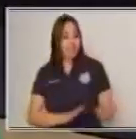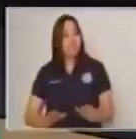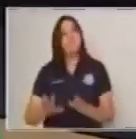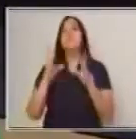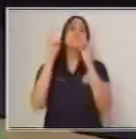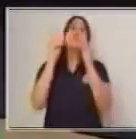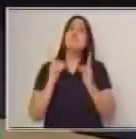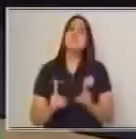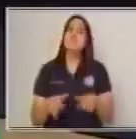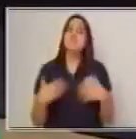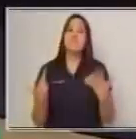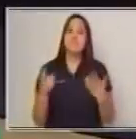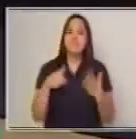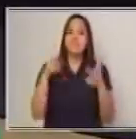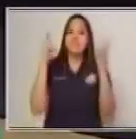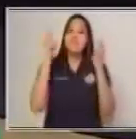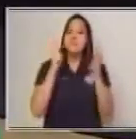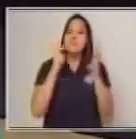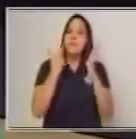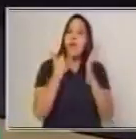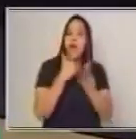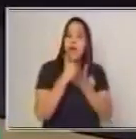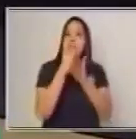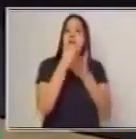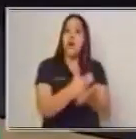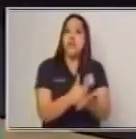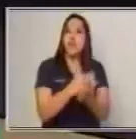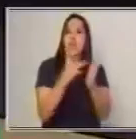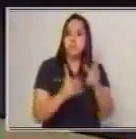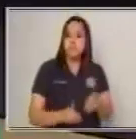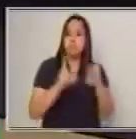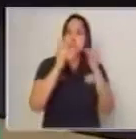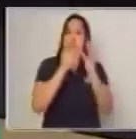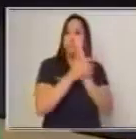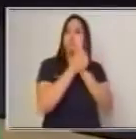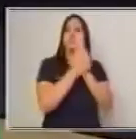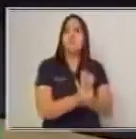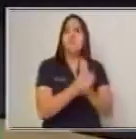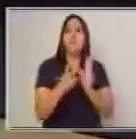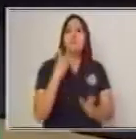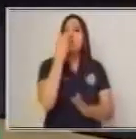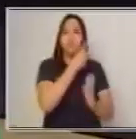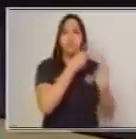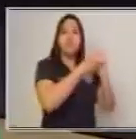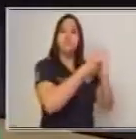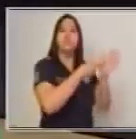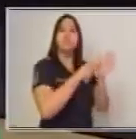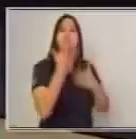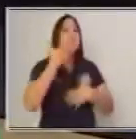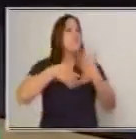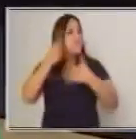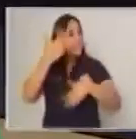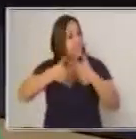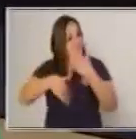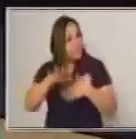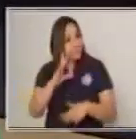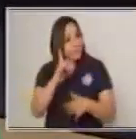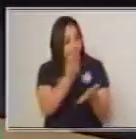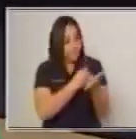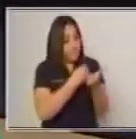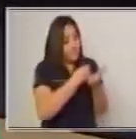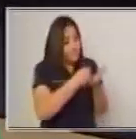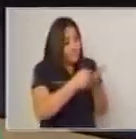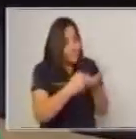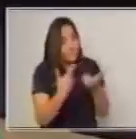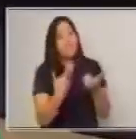una discapacidad, este tema les ayudará a desarrollar habilidades lingüísticas y expresión escrita